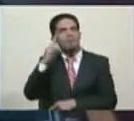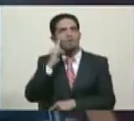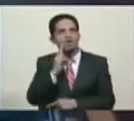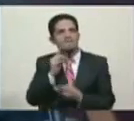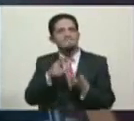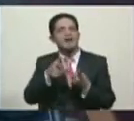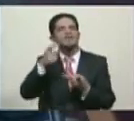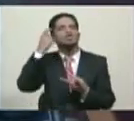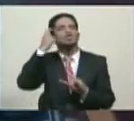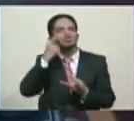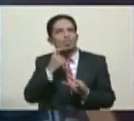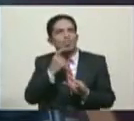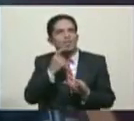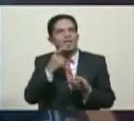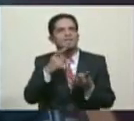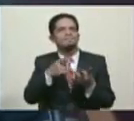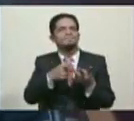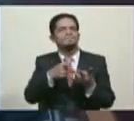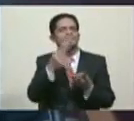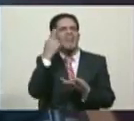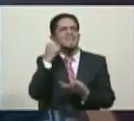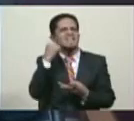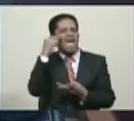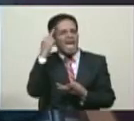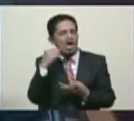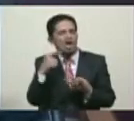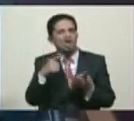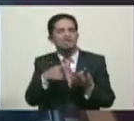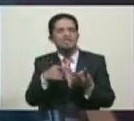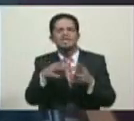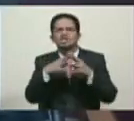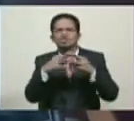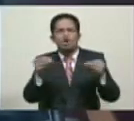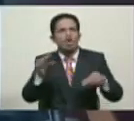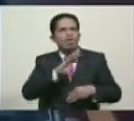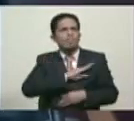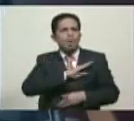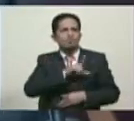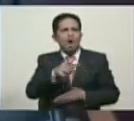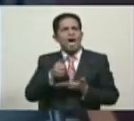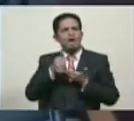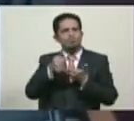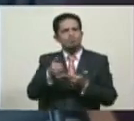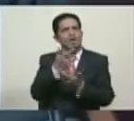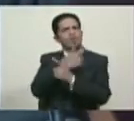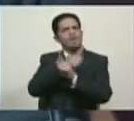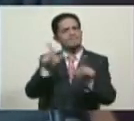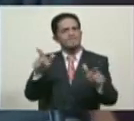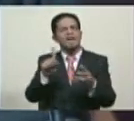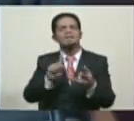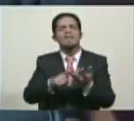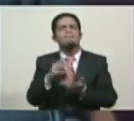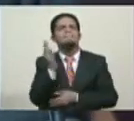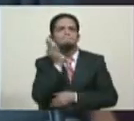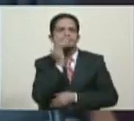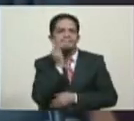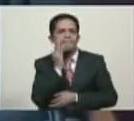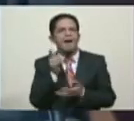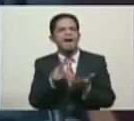Antonio José de Sucre, el Negro Primero y todos nuestros próceres, de las madres,